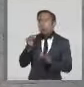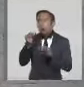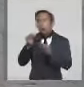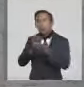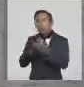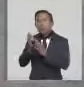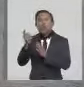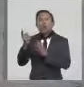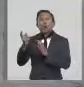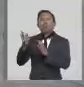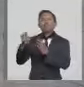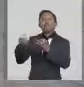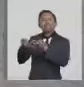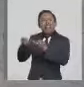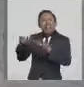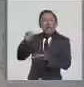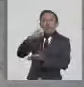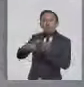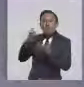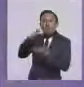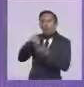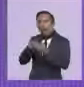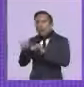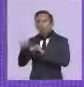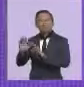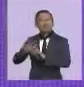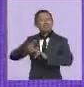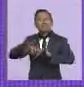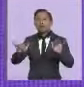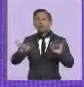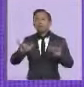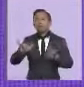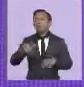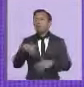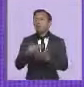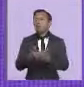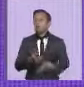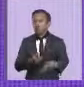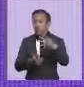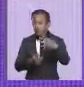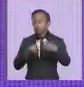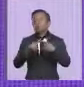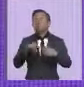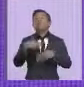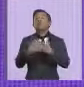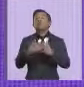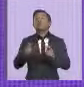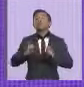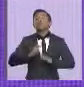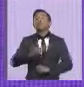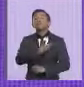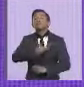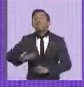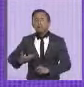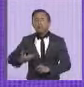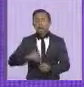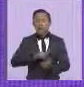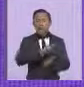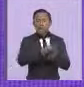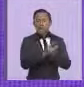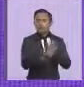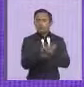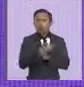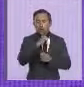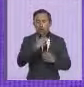acabar con la impunidad 4 cosas. Primero, seré un presidente sin fuero. El Ministerio Público será